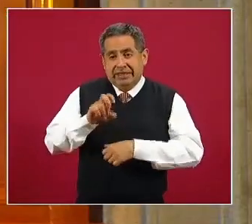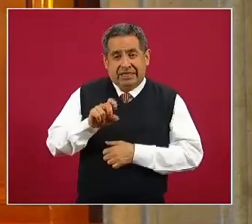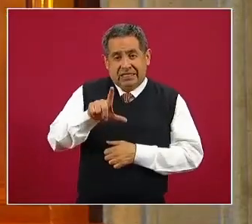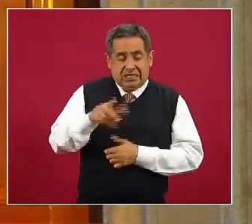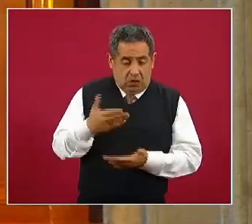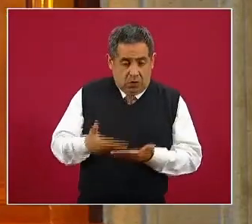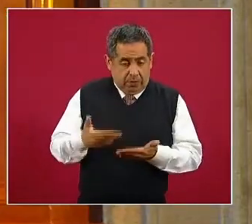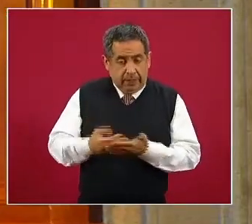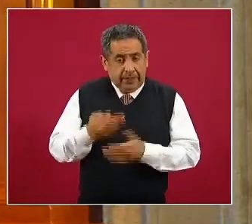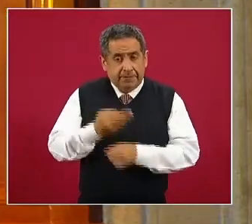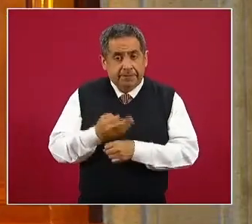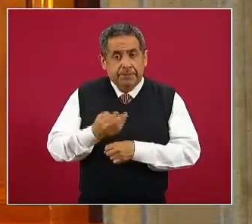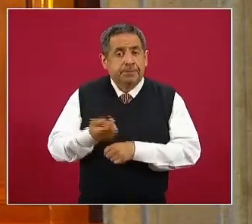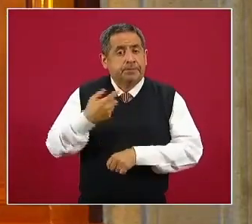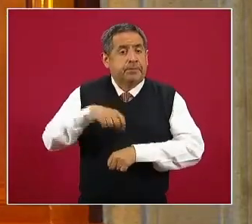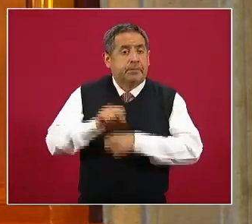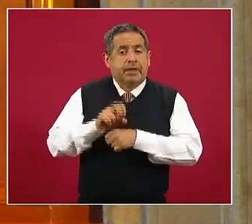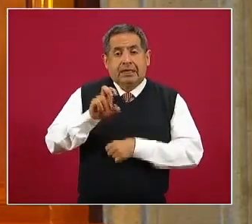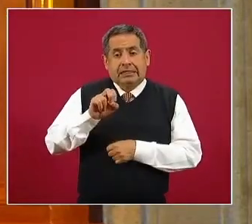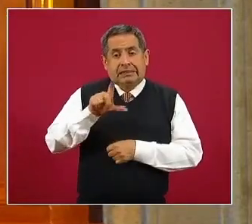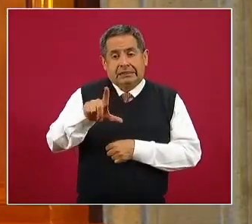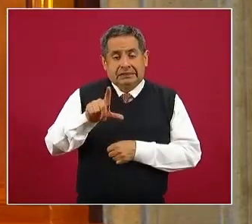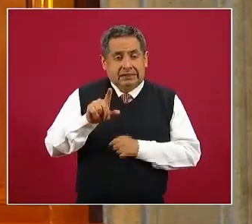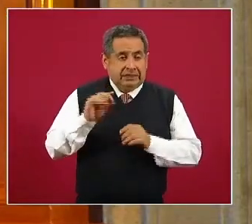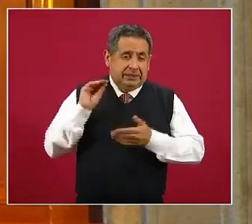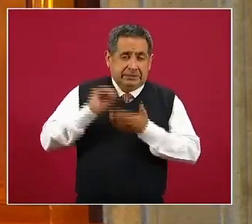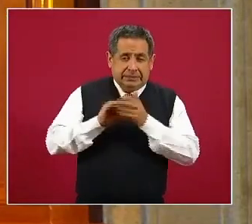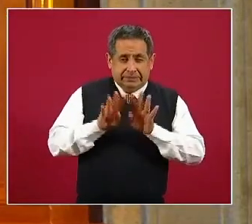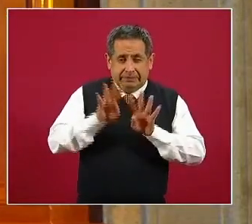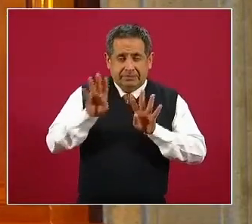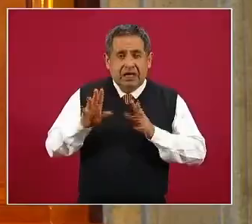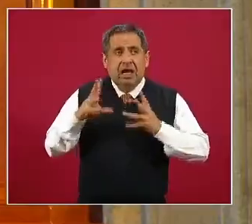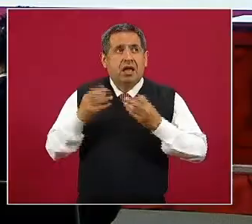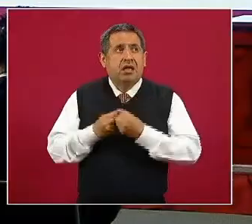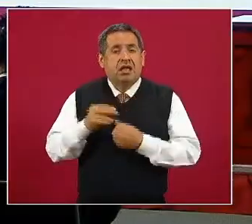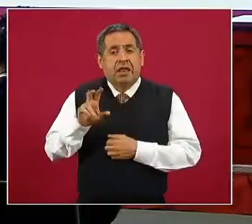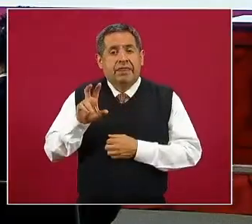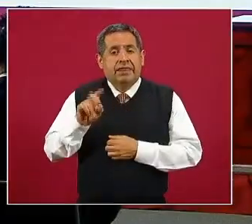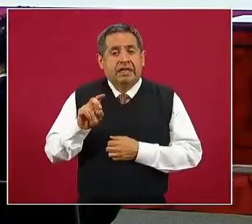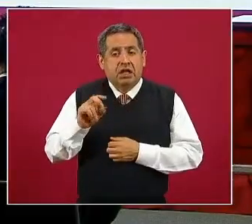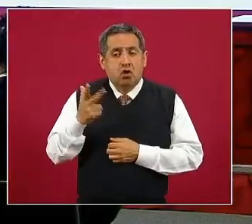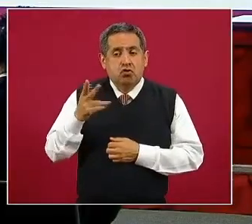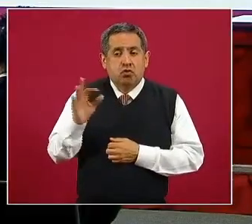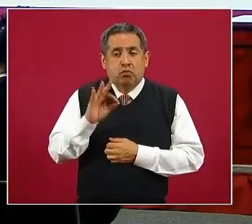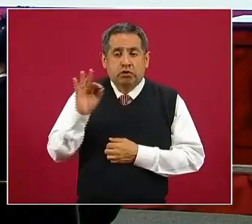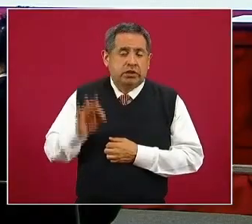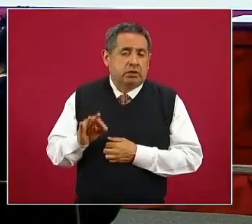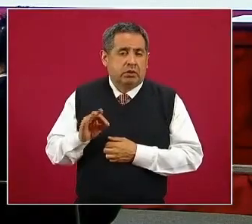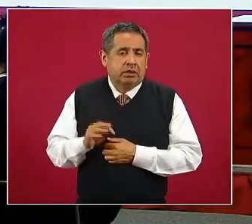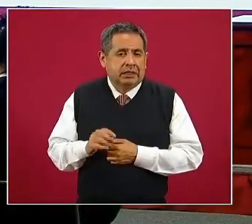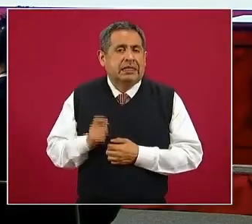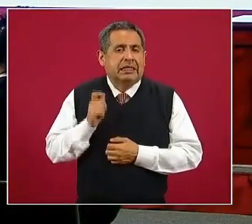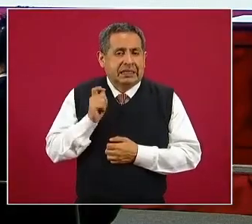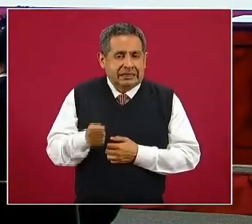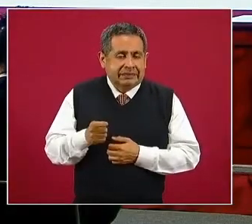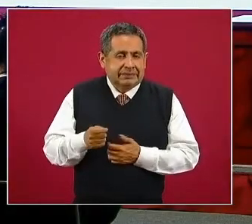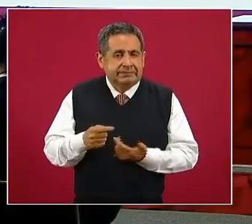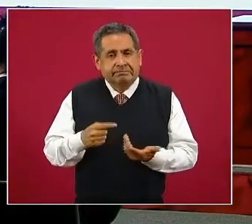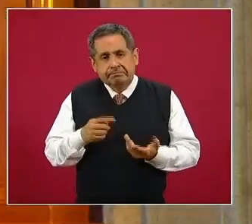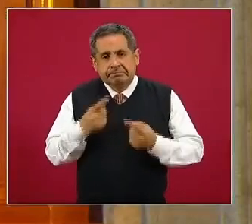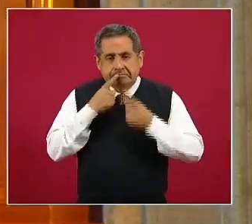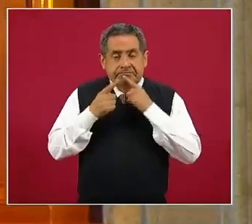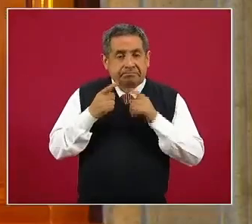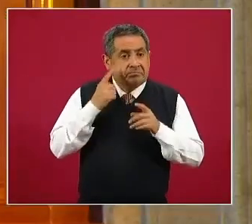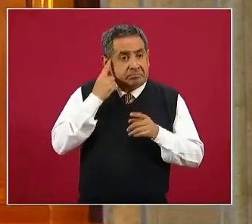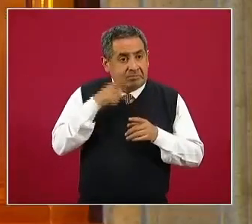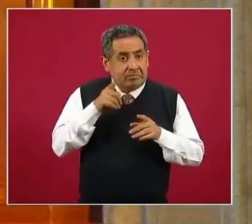semana que empezamos ya a graficar desde el día de ayer, es de un 38%. Un porcentaje que como indicador también